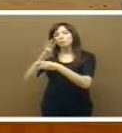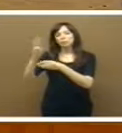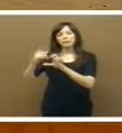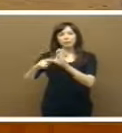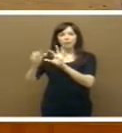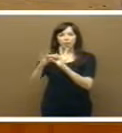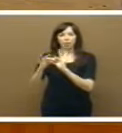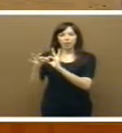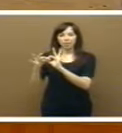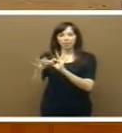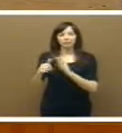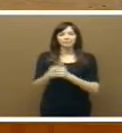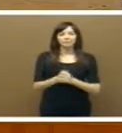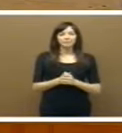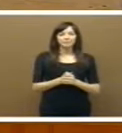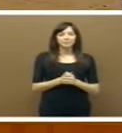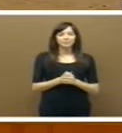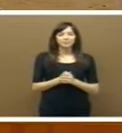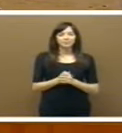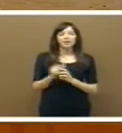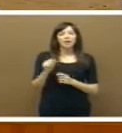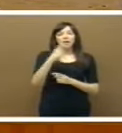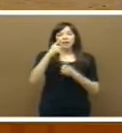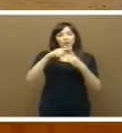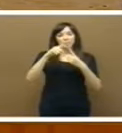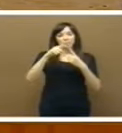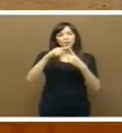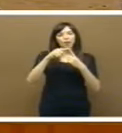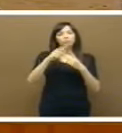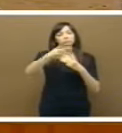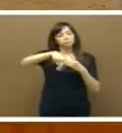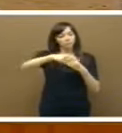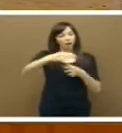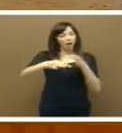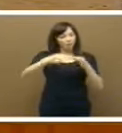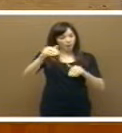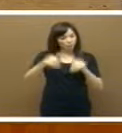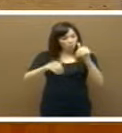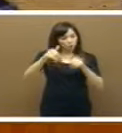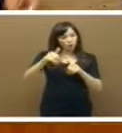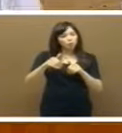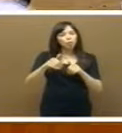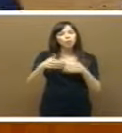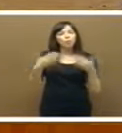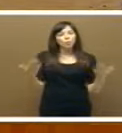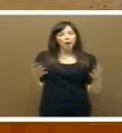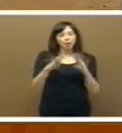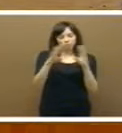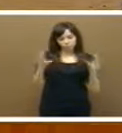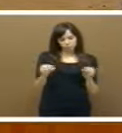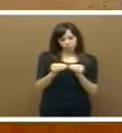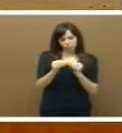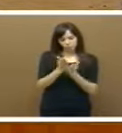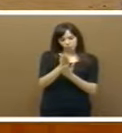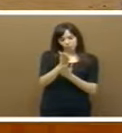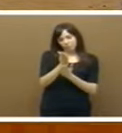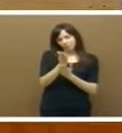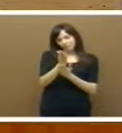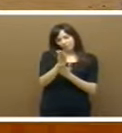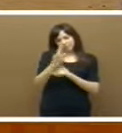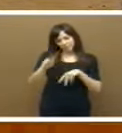Unida. En primer lugar, señorías, someto a la consideración de la Cámara el siguiente conjunto de enmiendas,